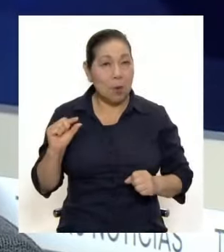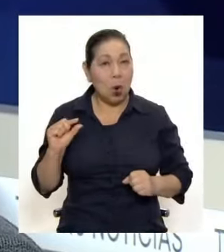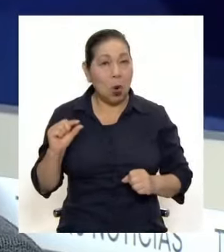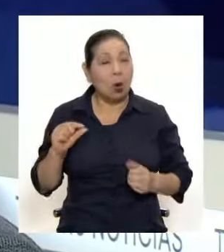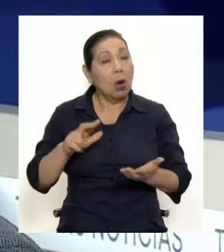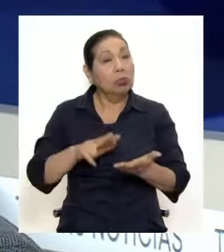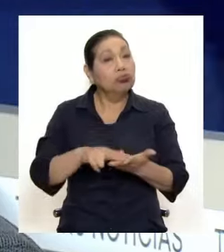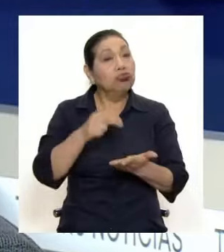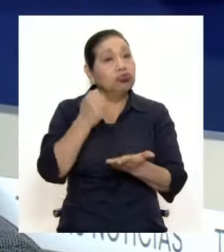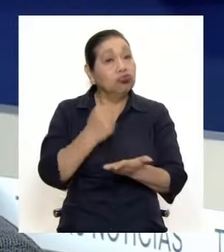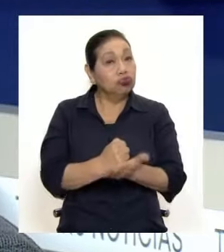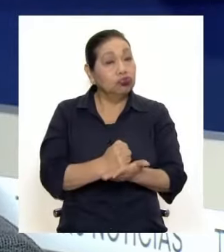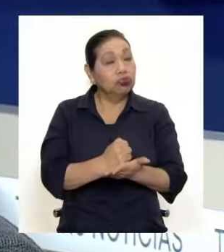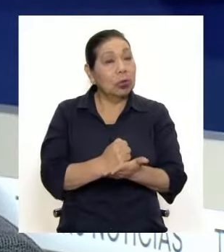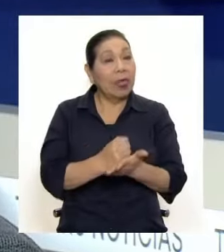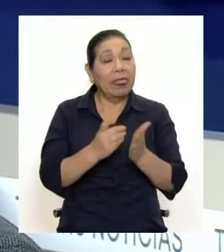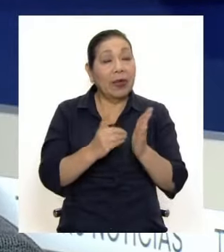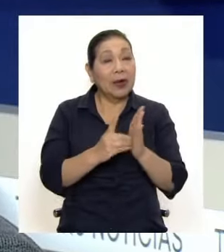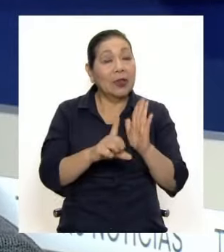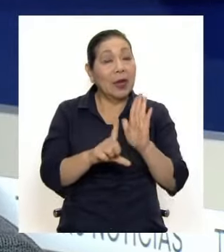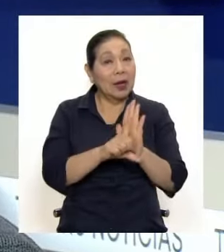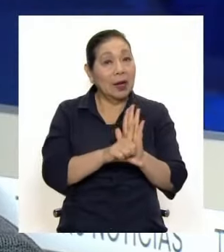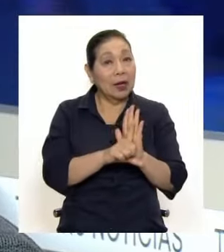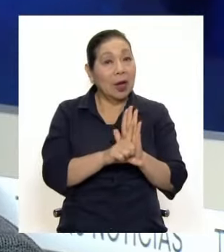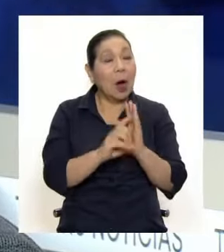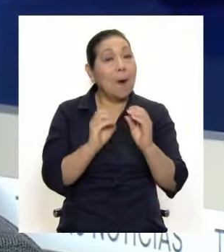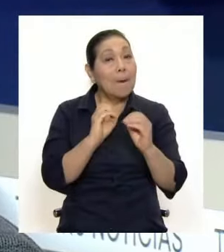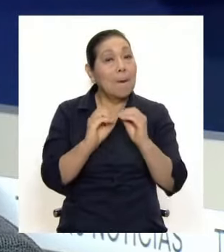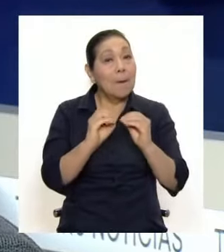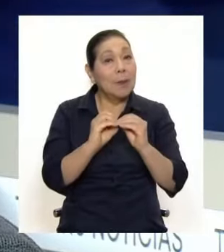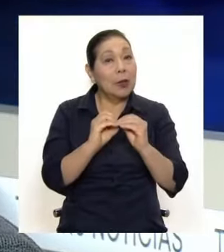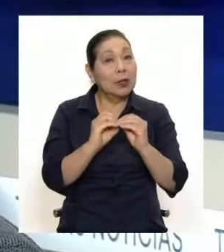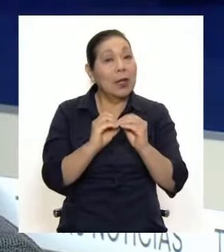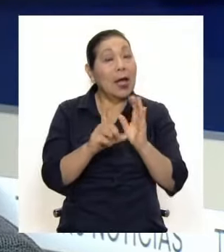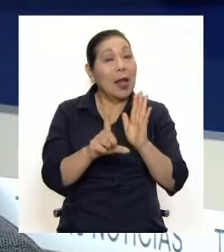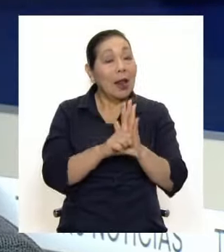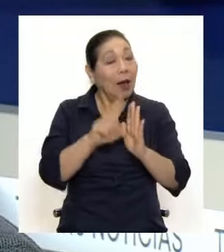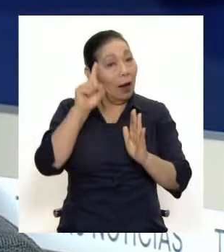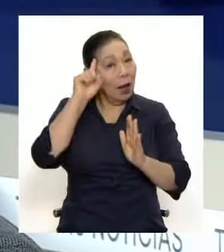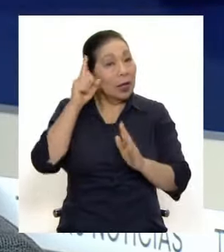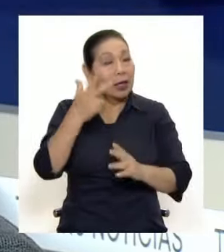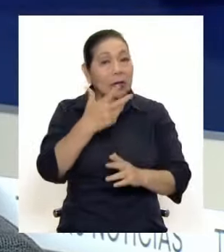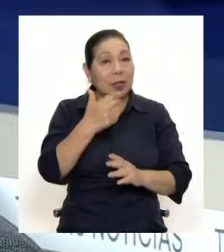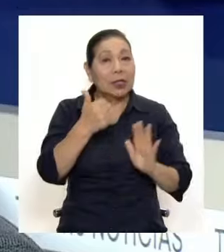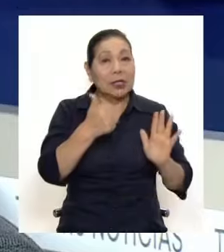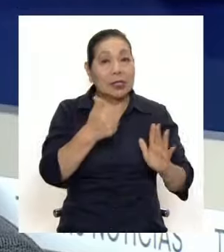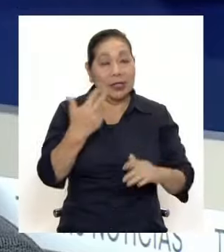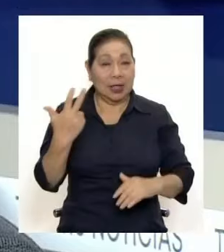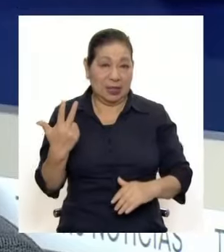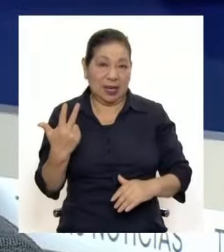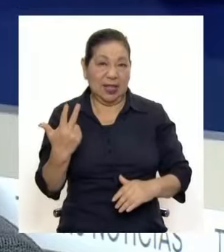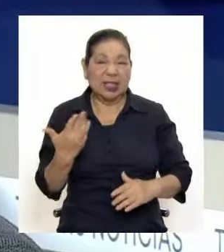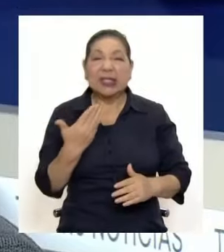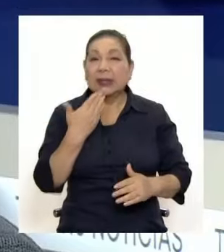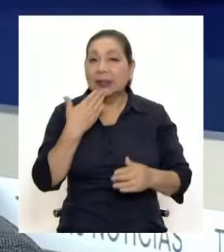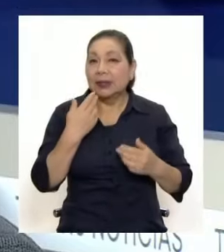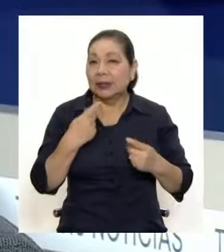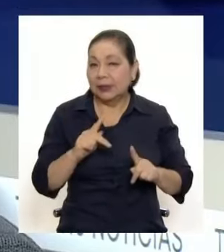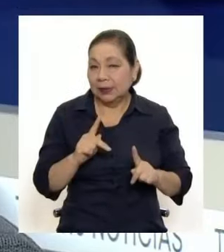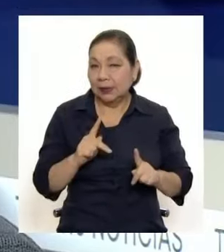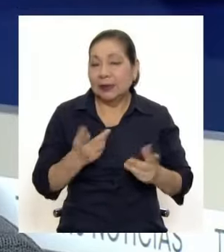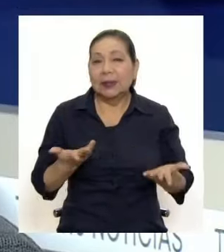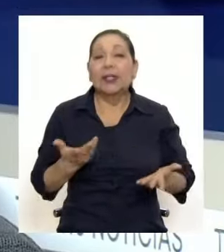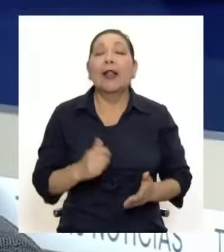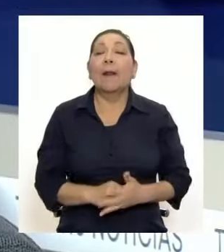se ha aprobado a través de un decreto legislativo la modificación de nuestra ley de creación 363 que nos permite a